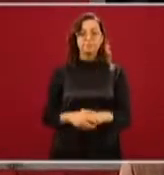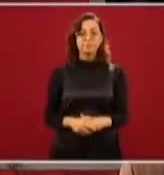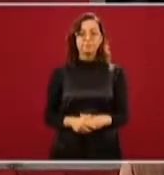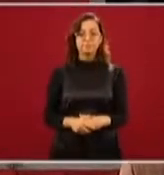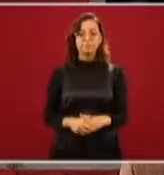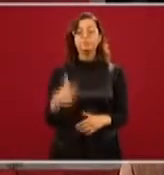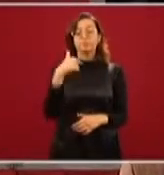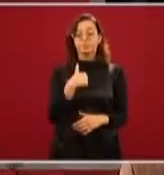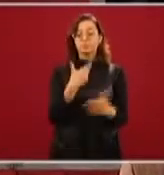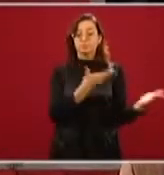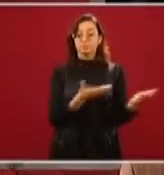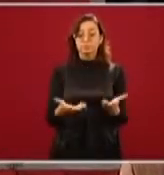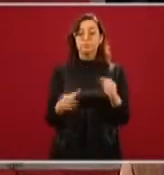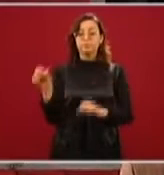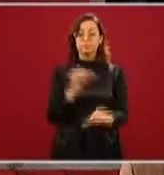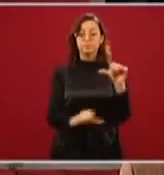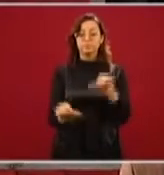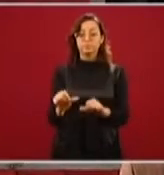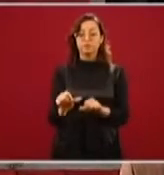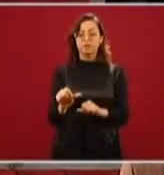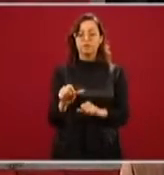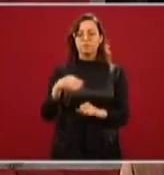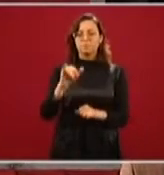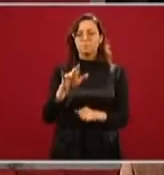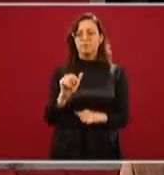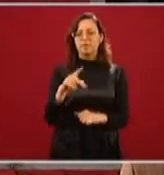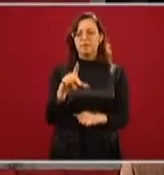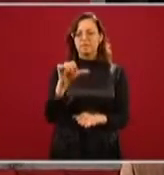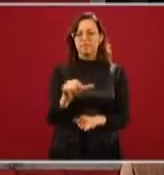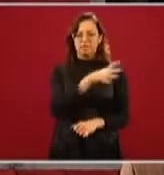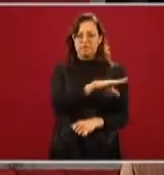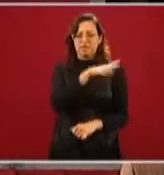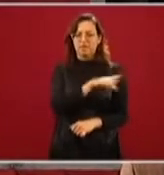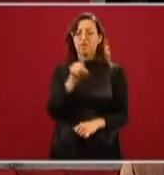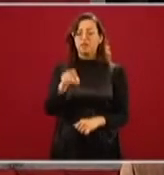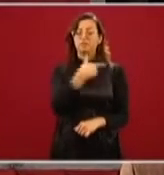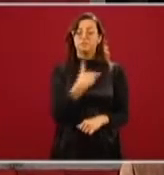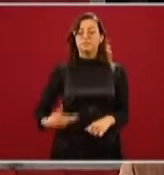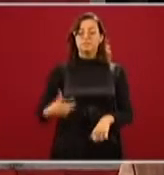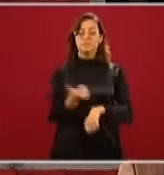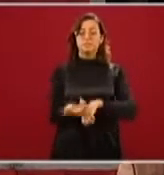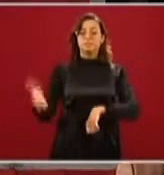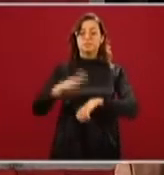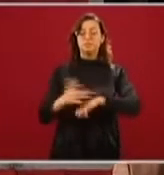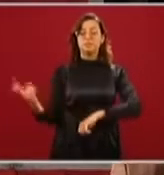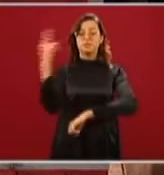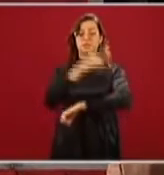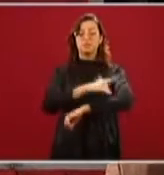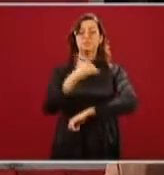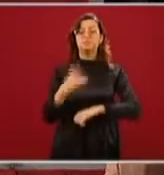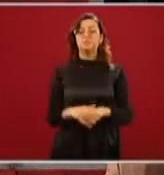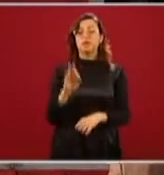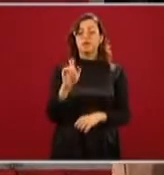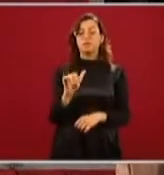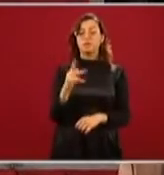permito ceder la palabra al general René Trujillo Miranda, presidente del Comité de Administración del Aeropuerto Internacional Felipe Ángeles, por parte de